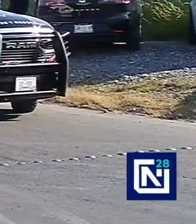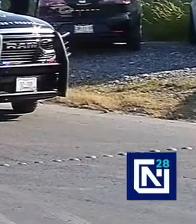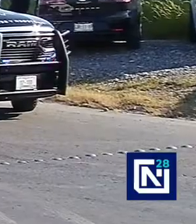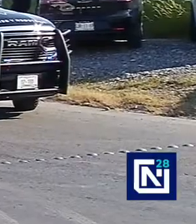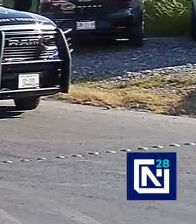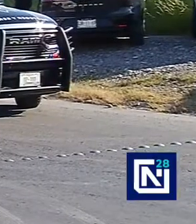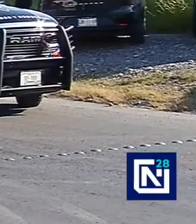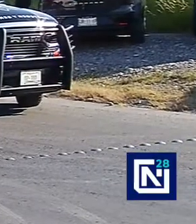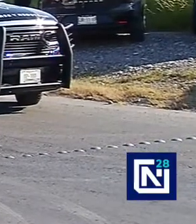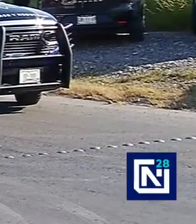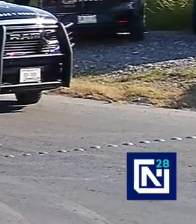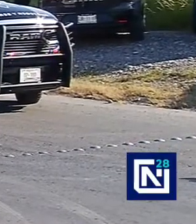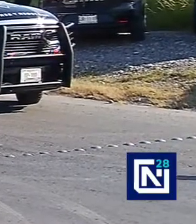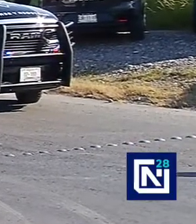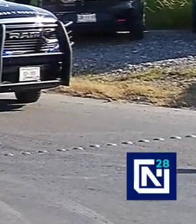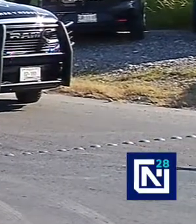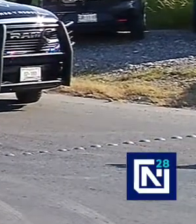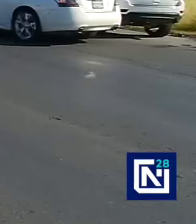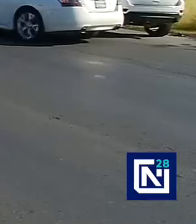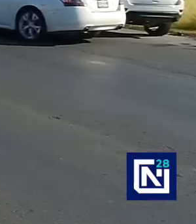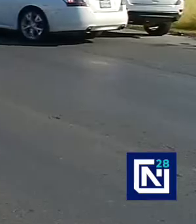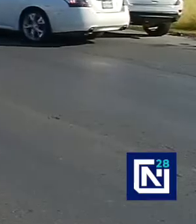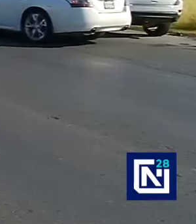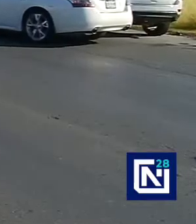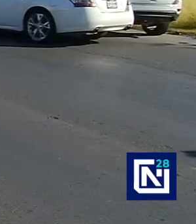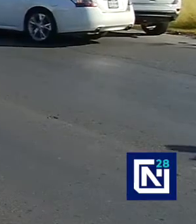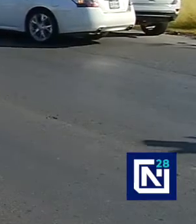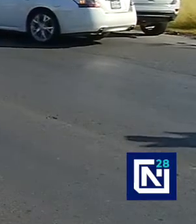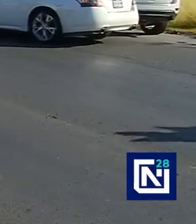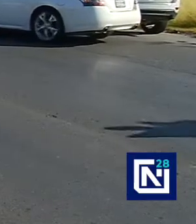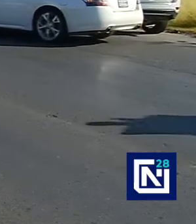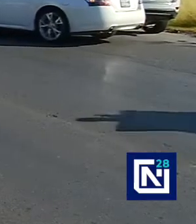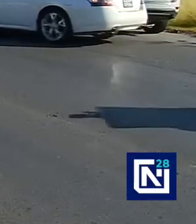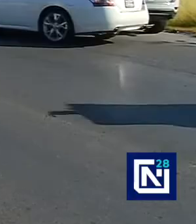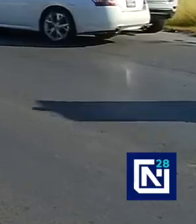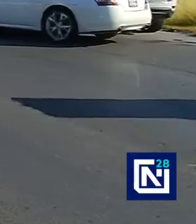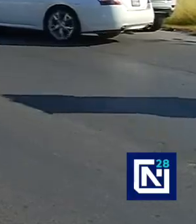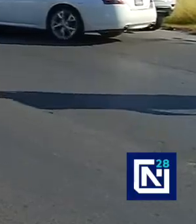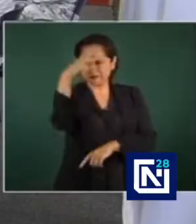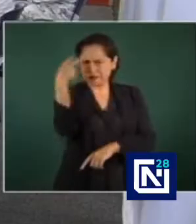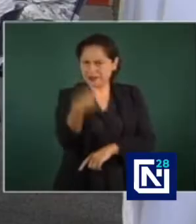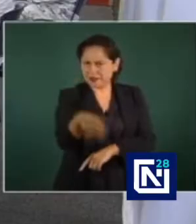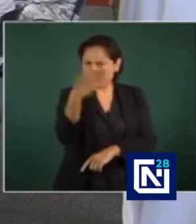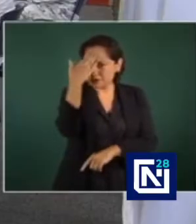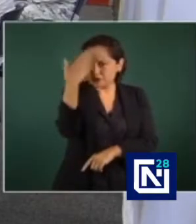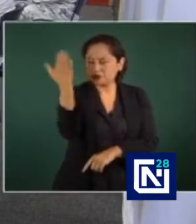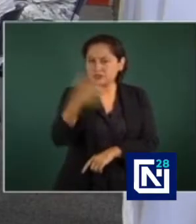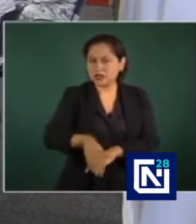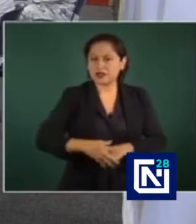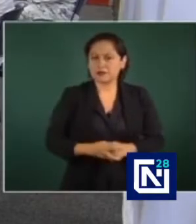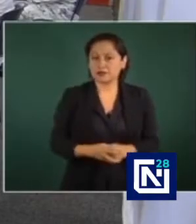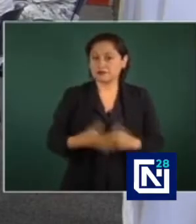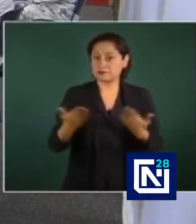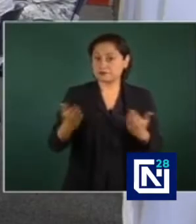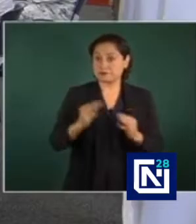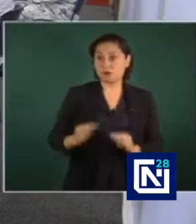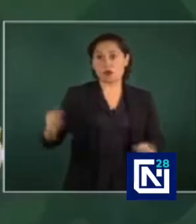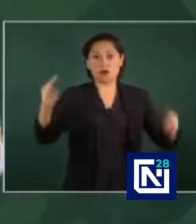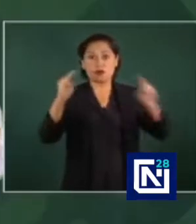seguridad en las instalaciones de la séptima zona militar, donde estuvieron presentes autoridades de los tres niveles de